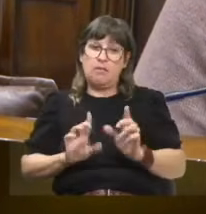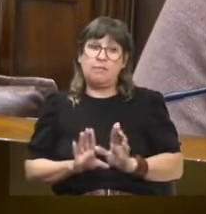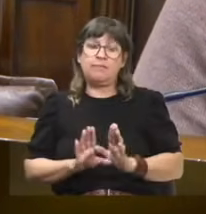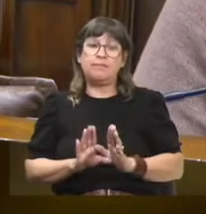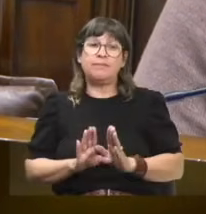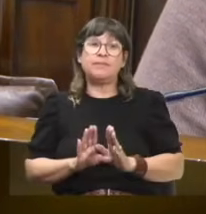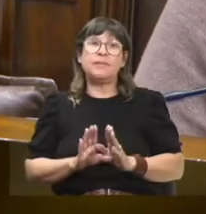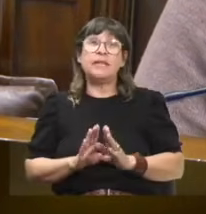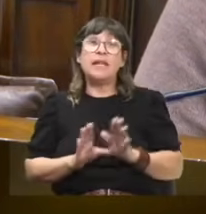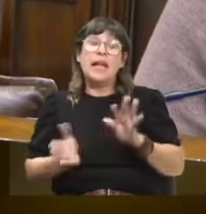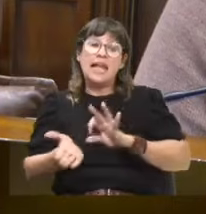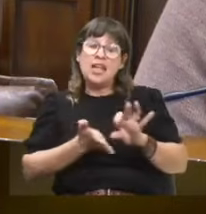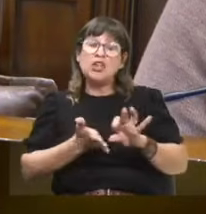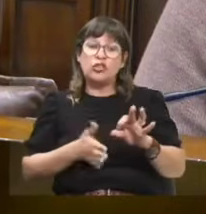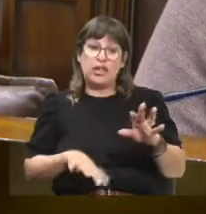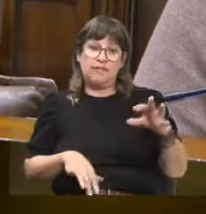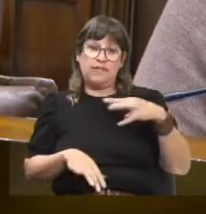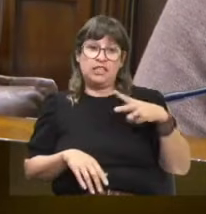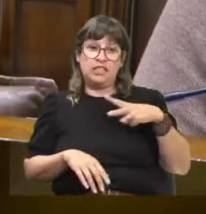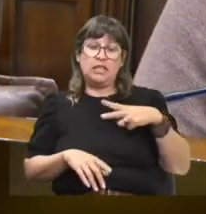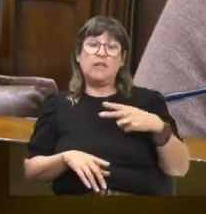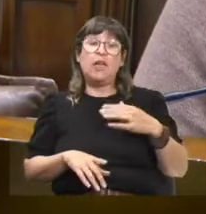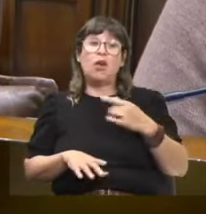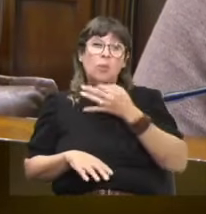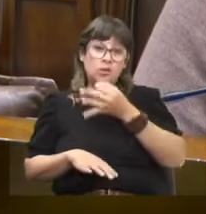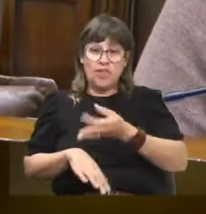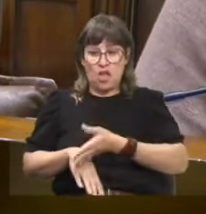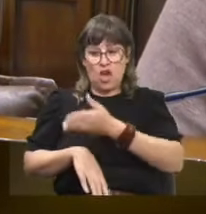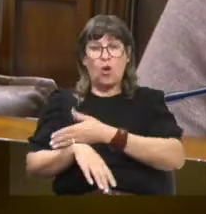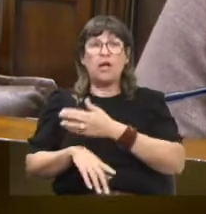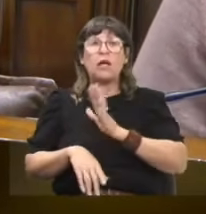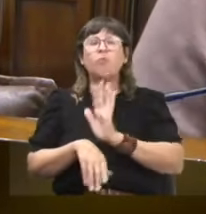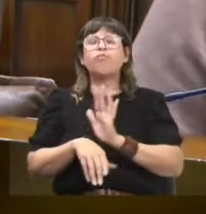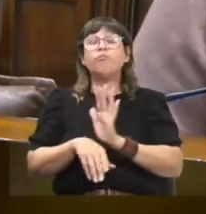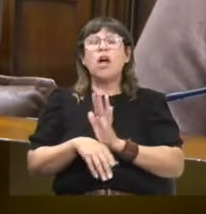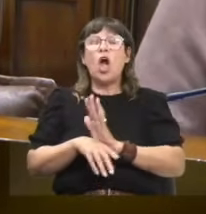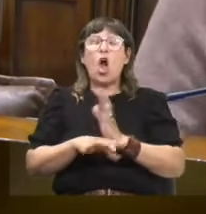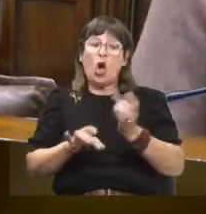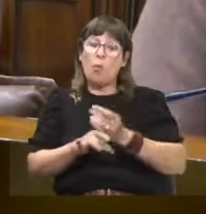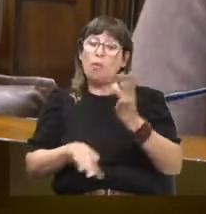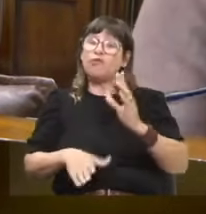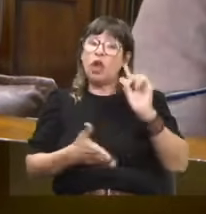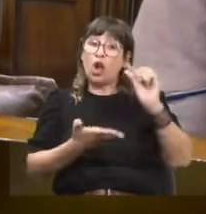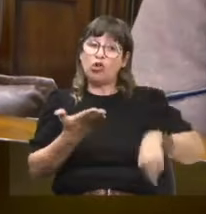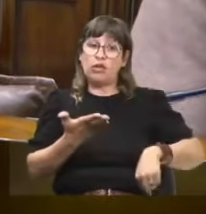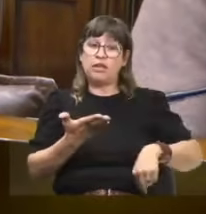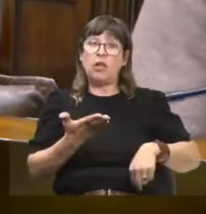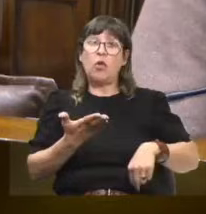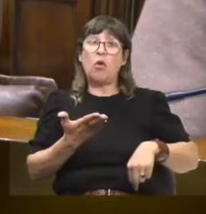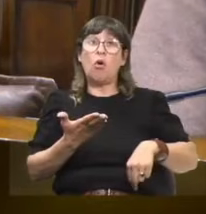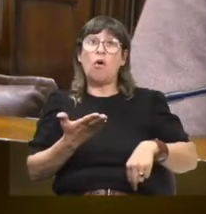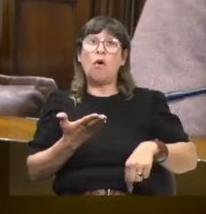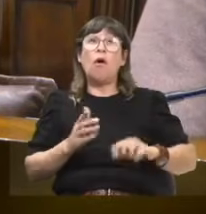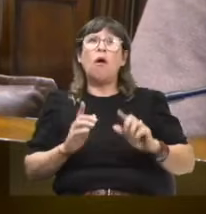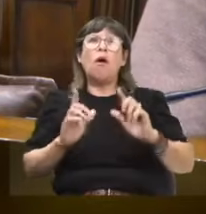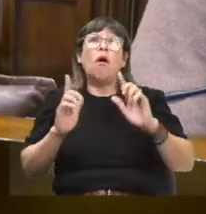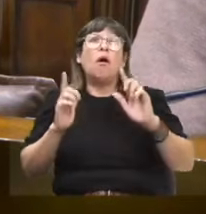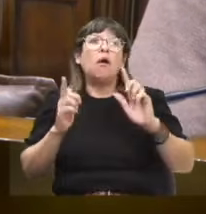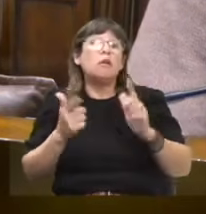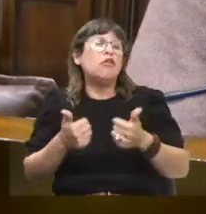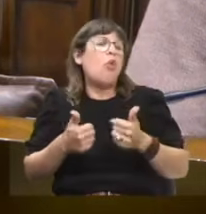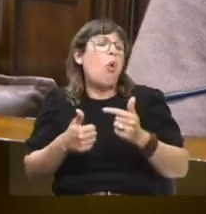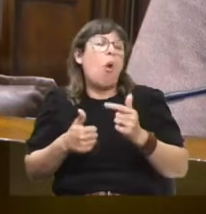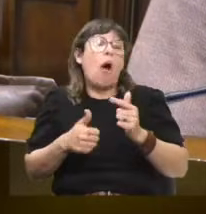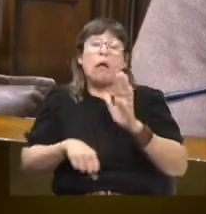los prestadores privados, como se dijo, como profesional contratado, no tiene a su